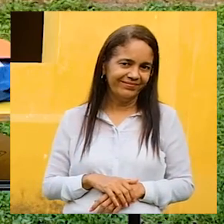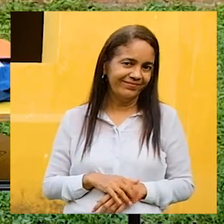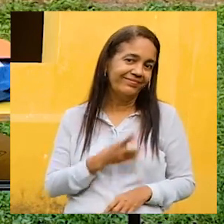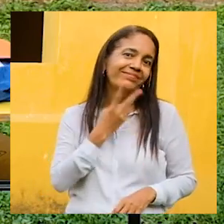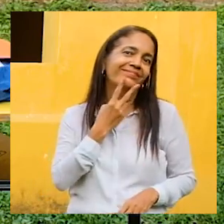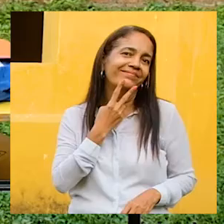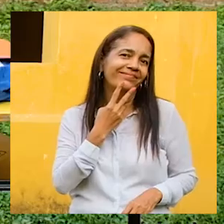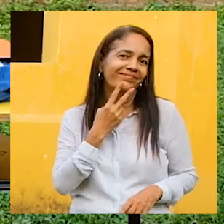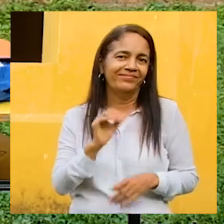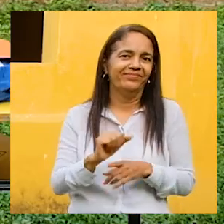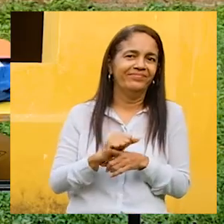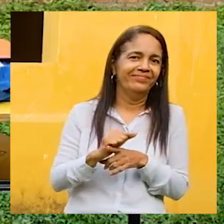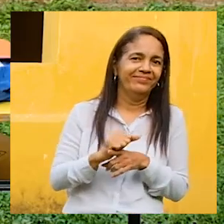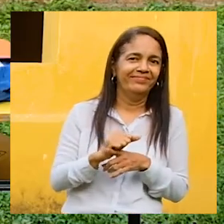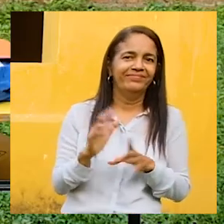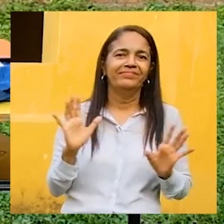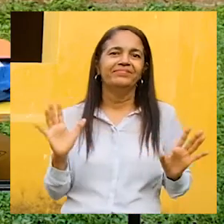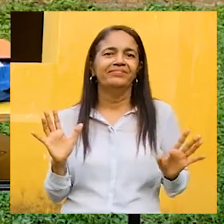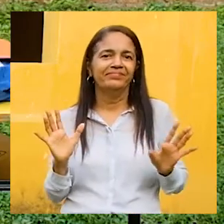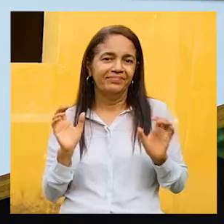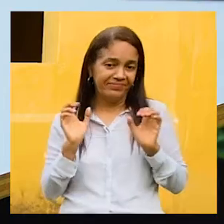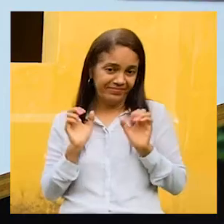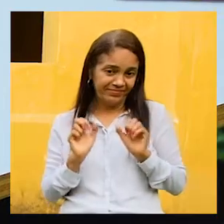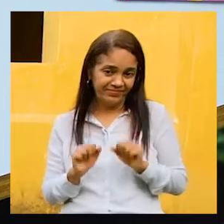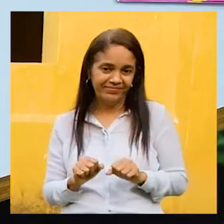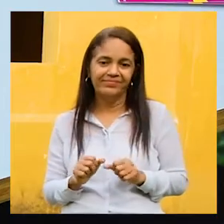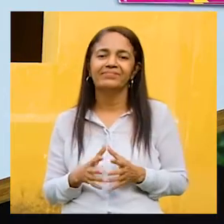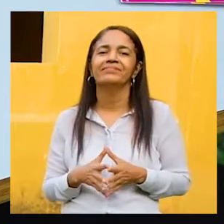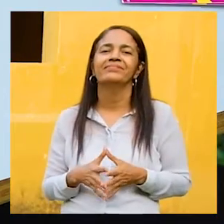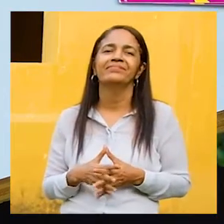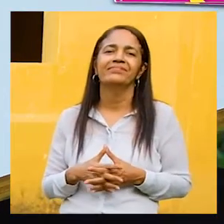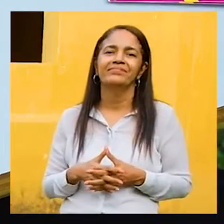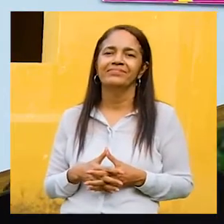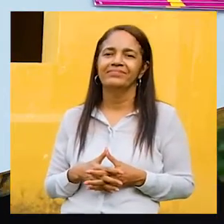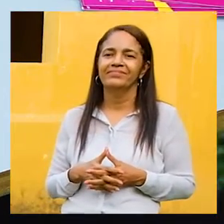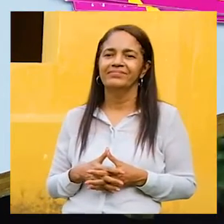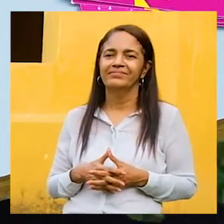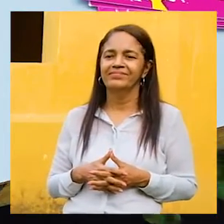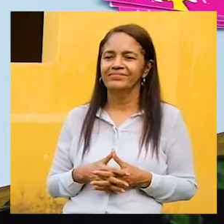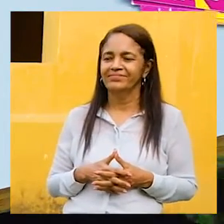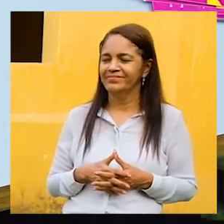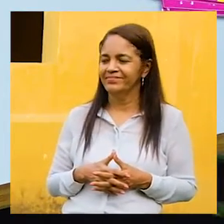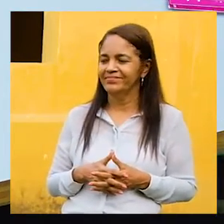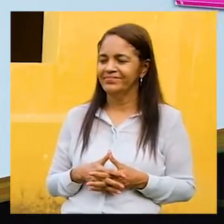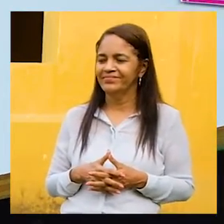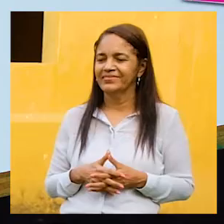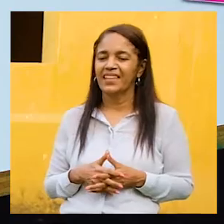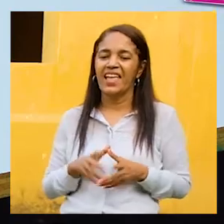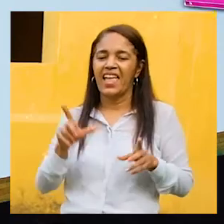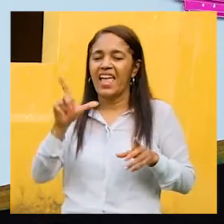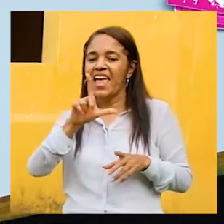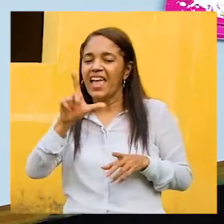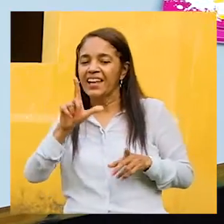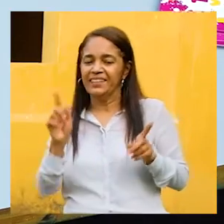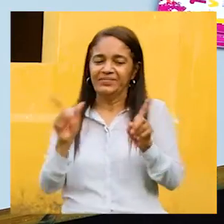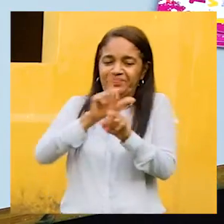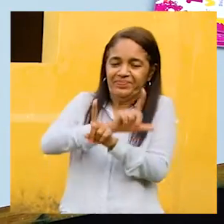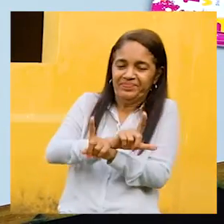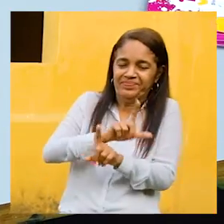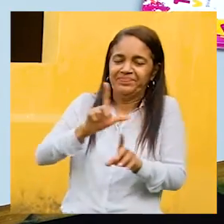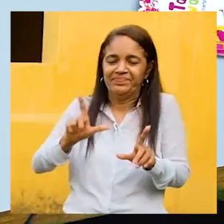entonces, habiendo organizado nuestra figura, uy, aquí creo que las L's iban al revés. Así es.